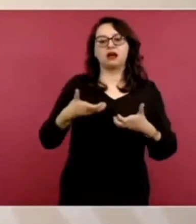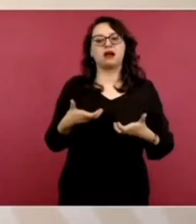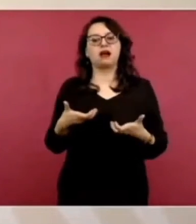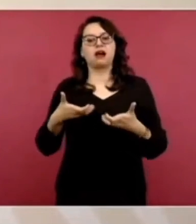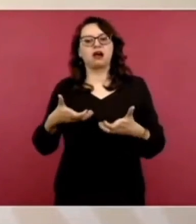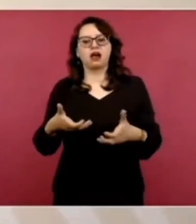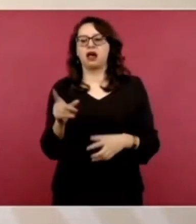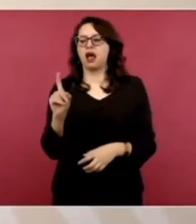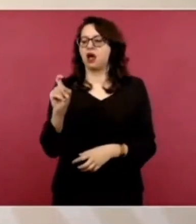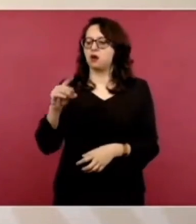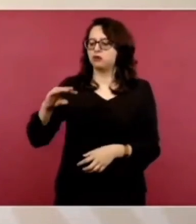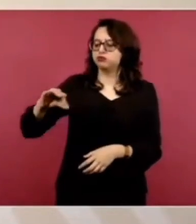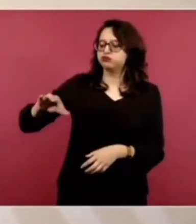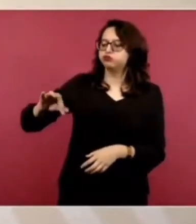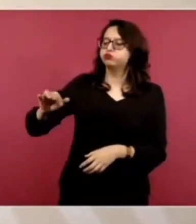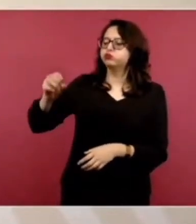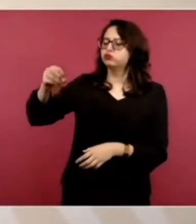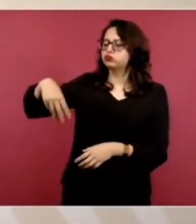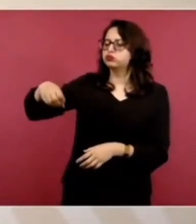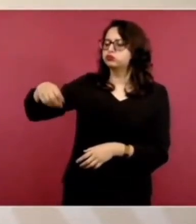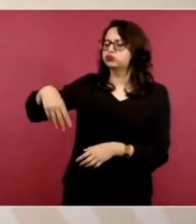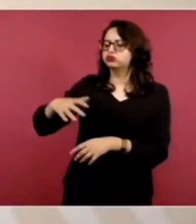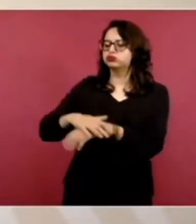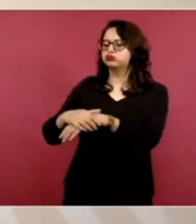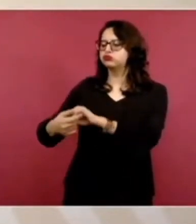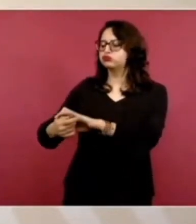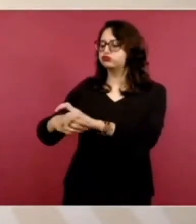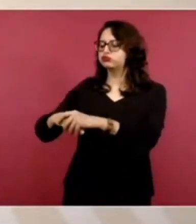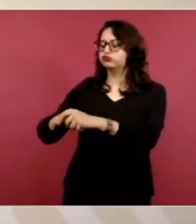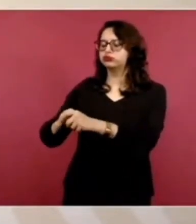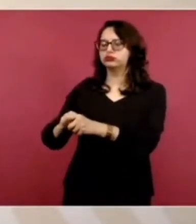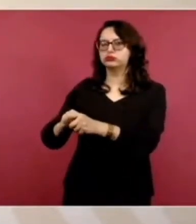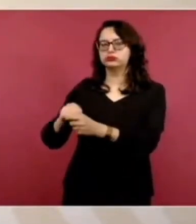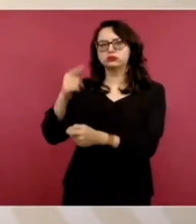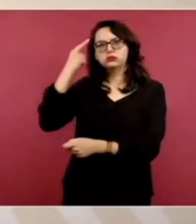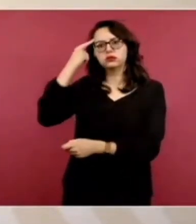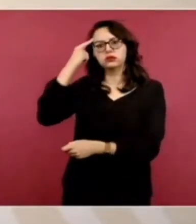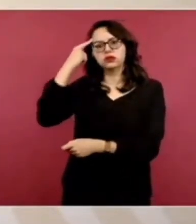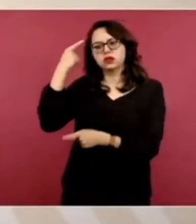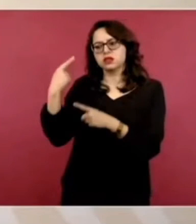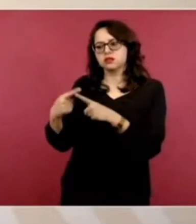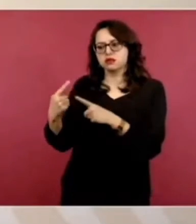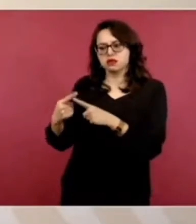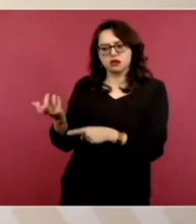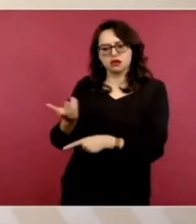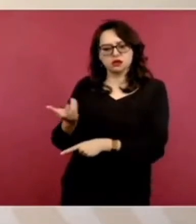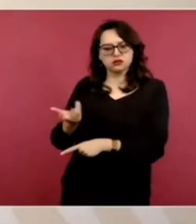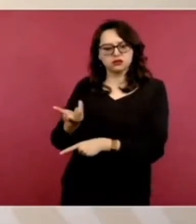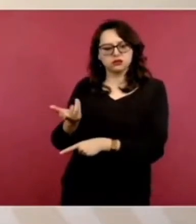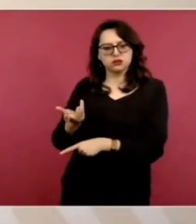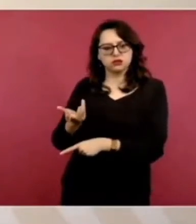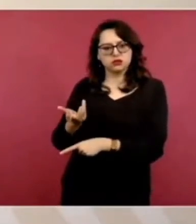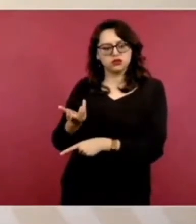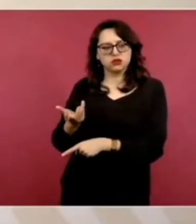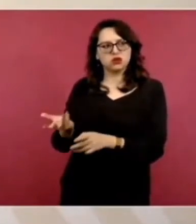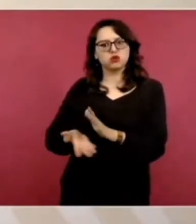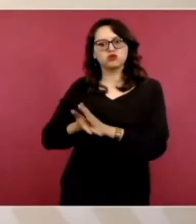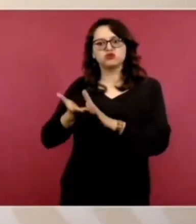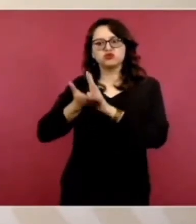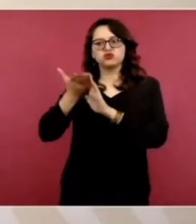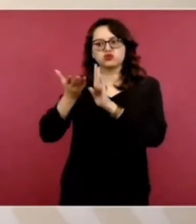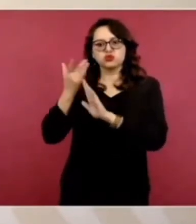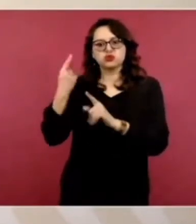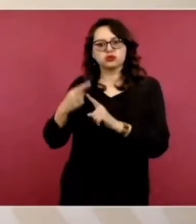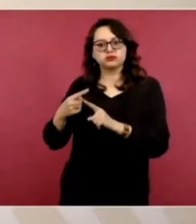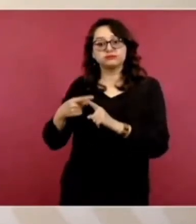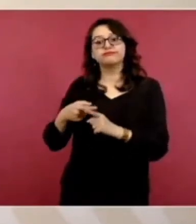abrir la llave y va a haber agua, pero hay que tener en cuenta que todo eso